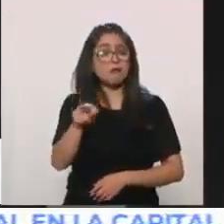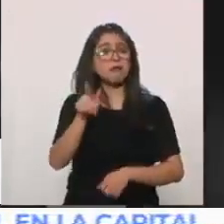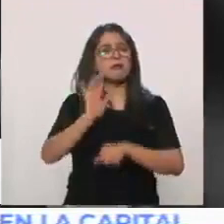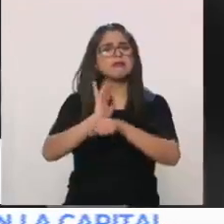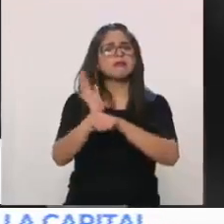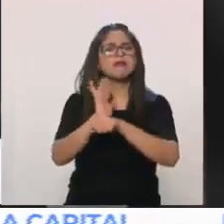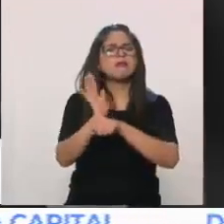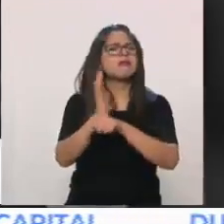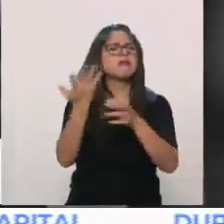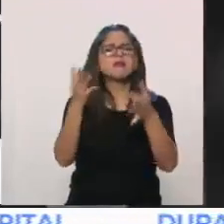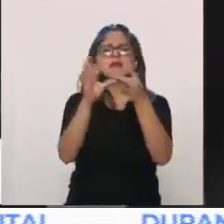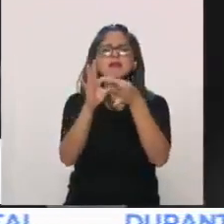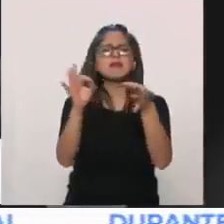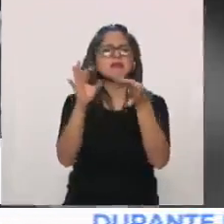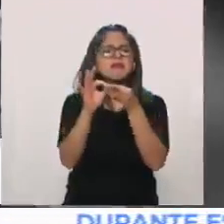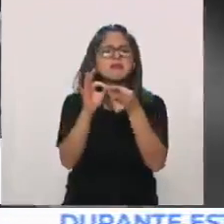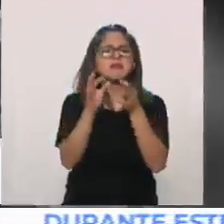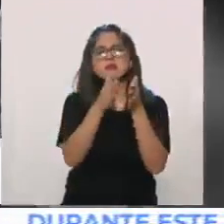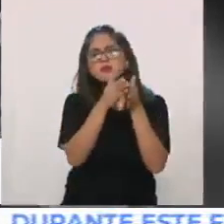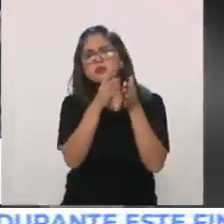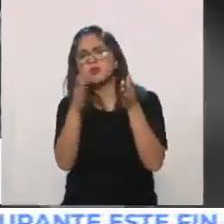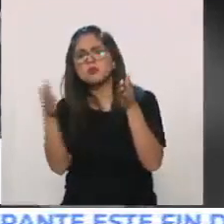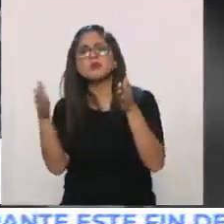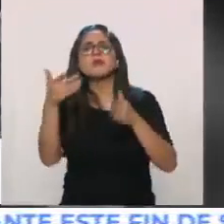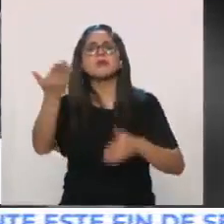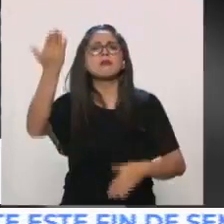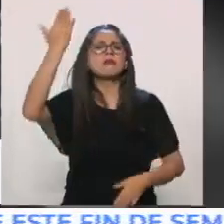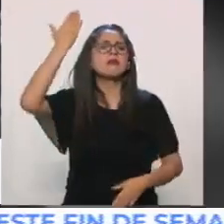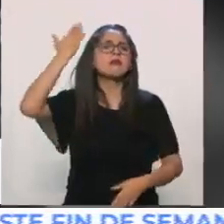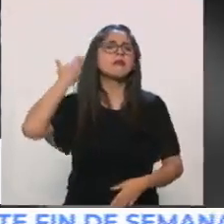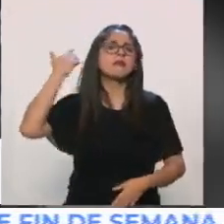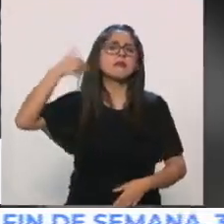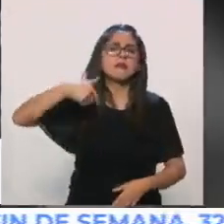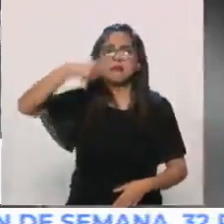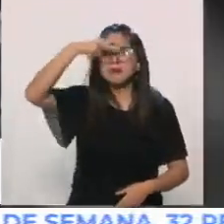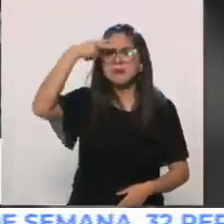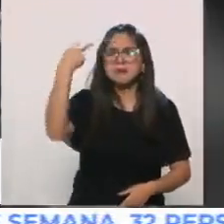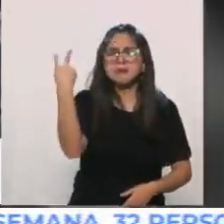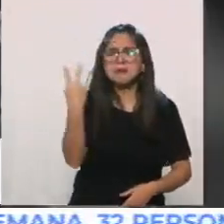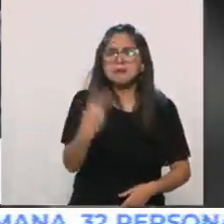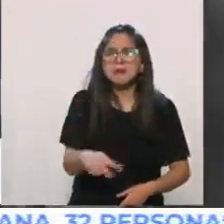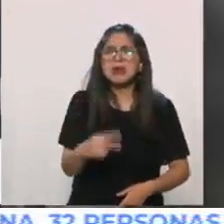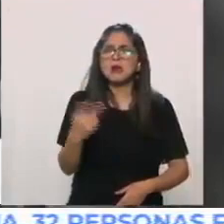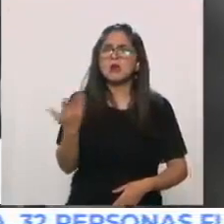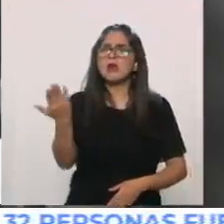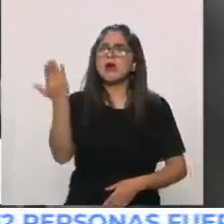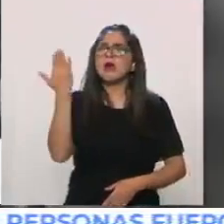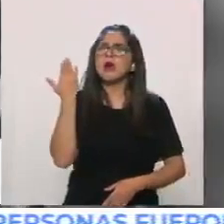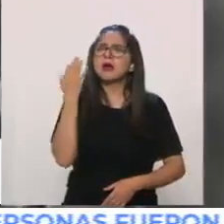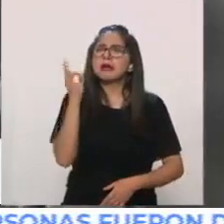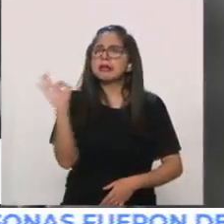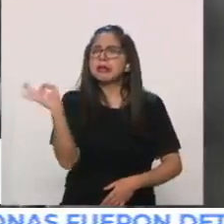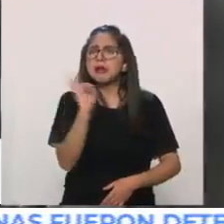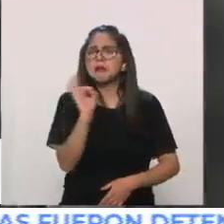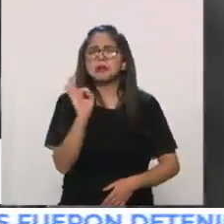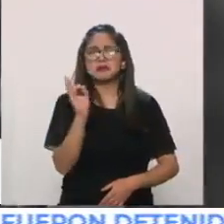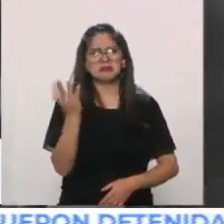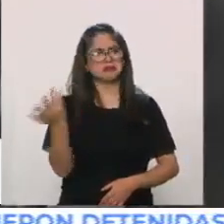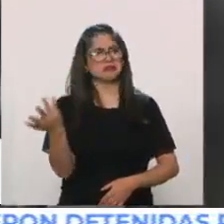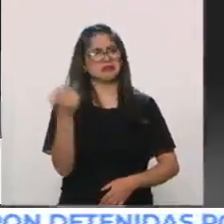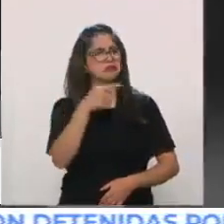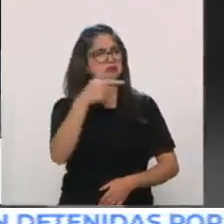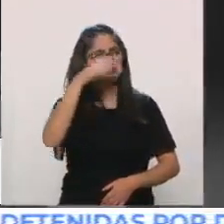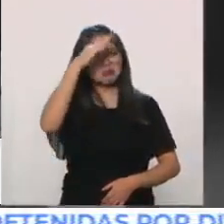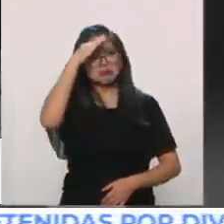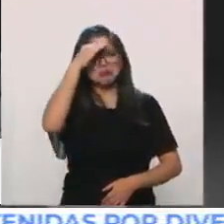película que habla de un México que probablemente uno nunca se pone a pensar en